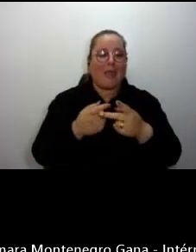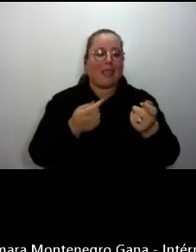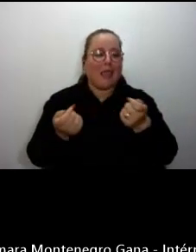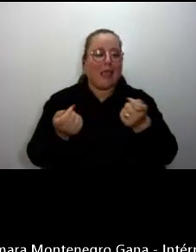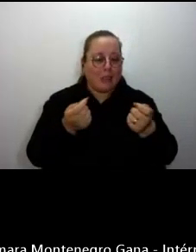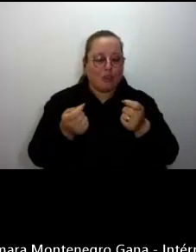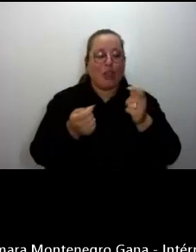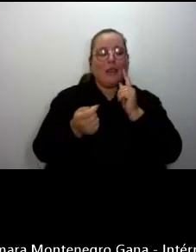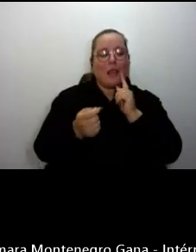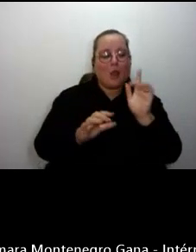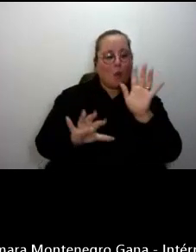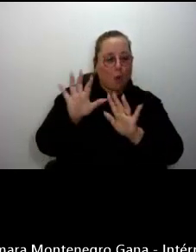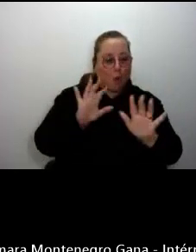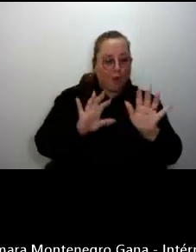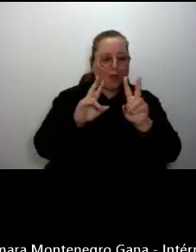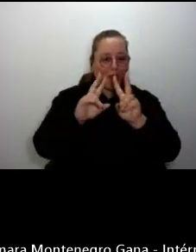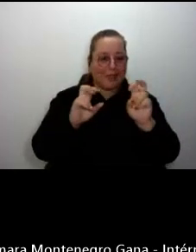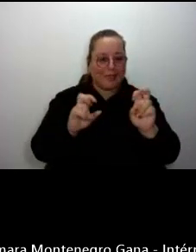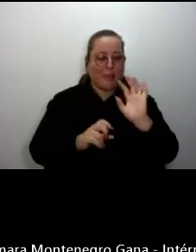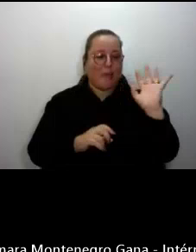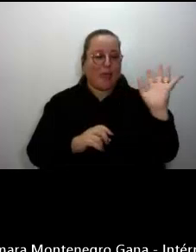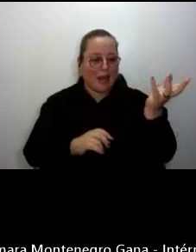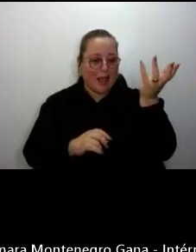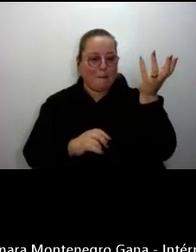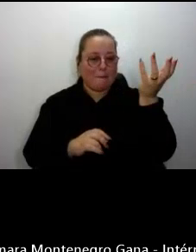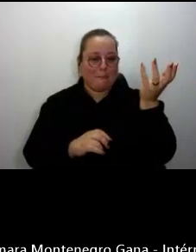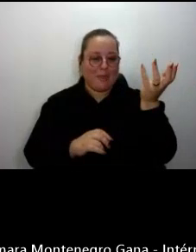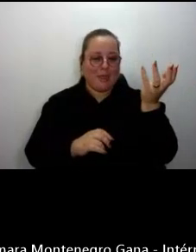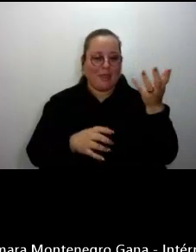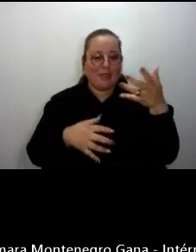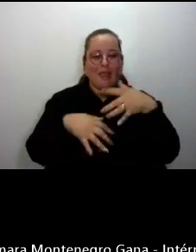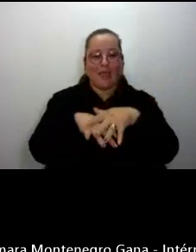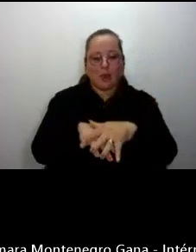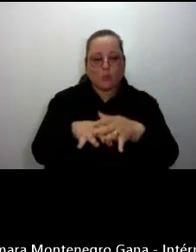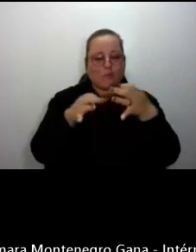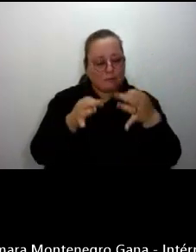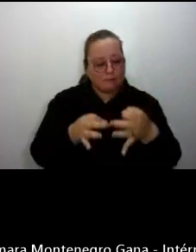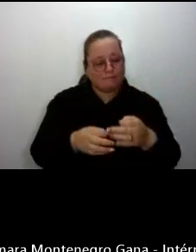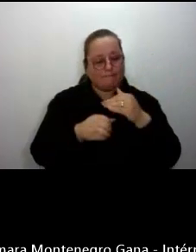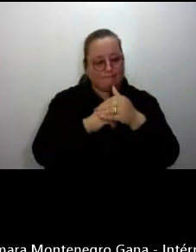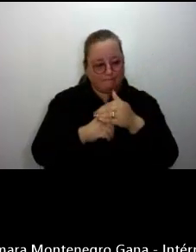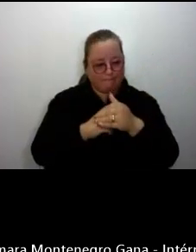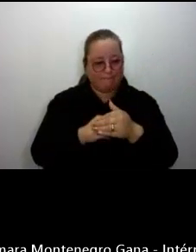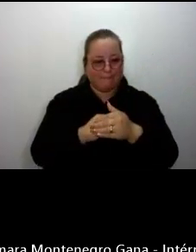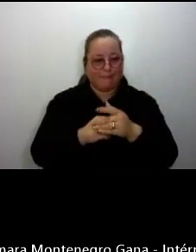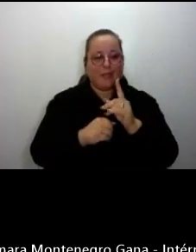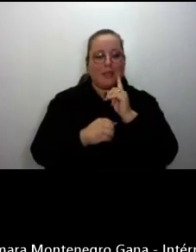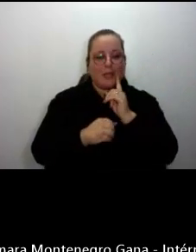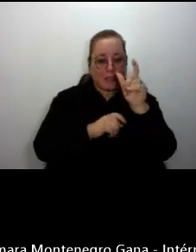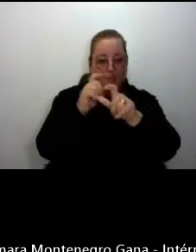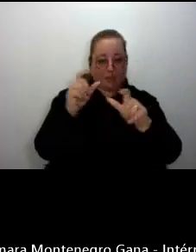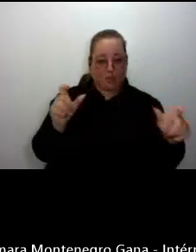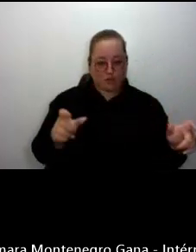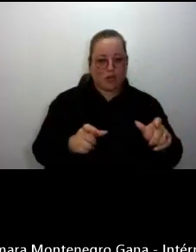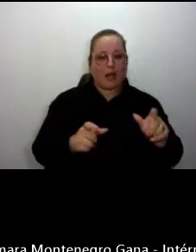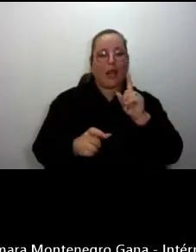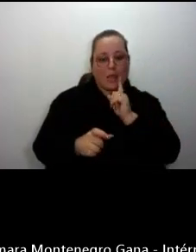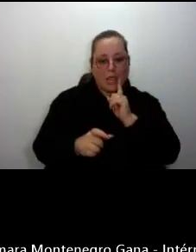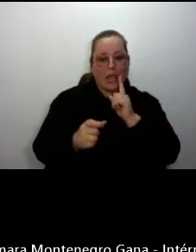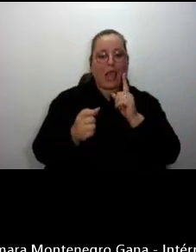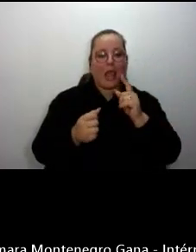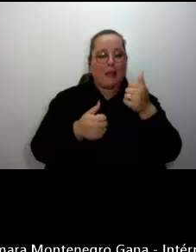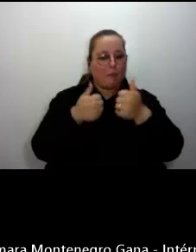que apunten a generar ambientes más inclusivos y seguros. Disponer del personal capacitado y asignar roles